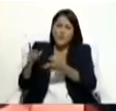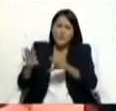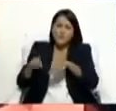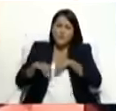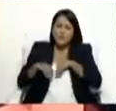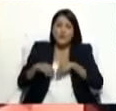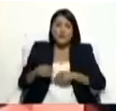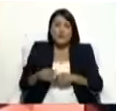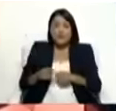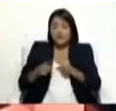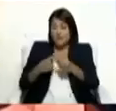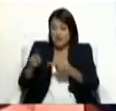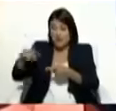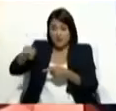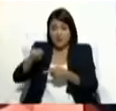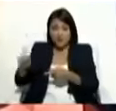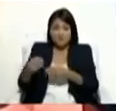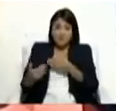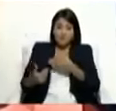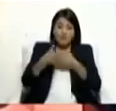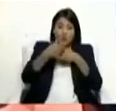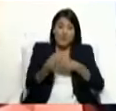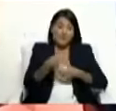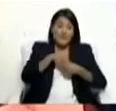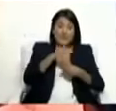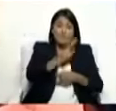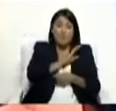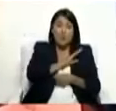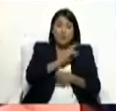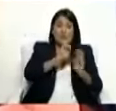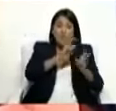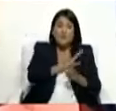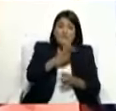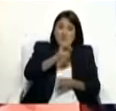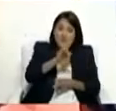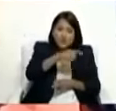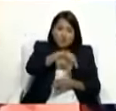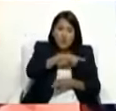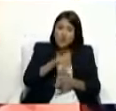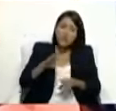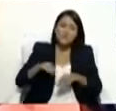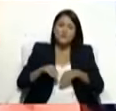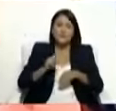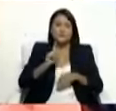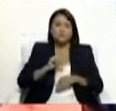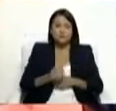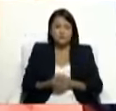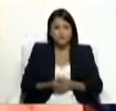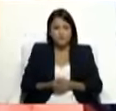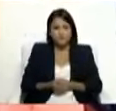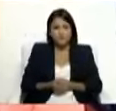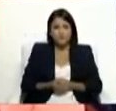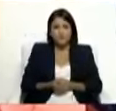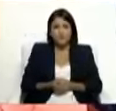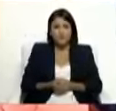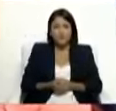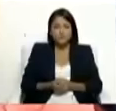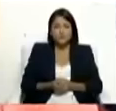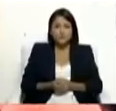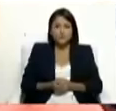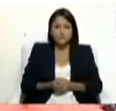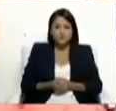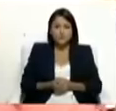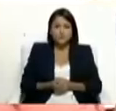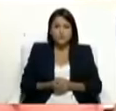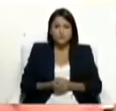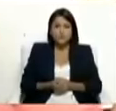extranjero o que un tribunal extranjero se inmiscuya en los asuntos que solamente le corresponden a las venezolanas y a los venezolanos.